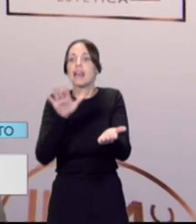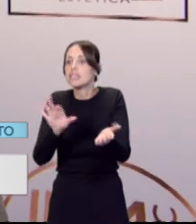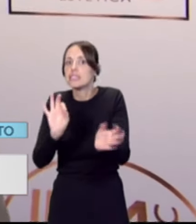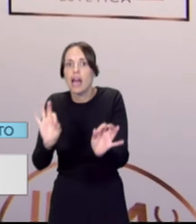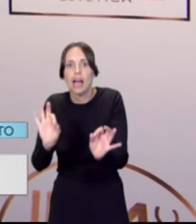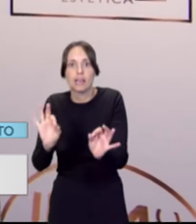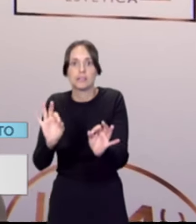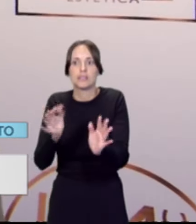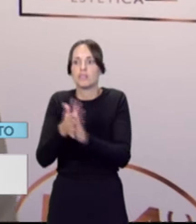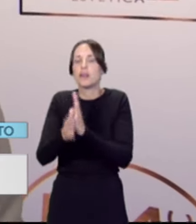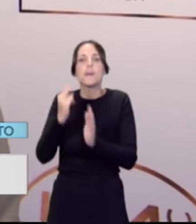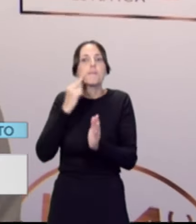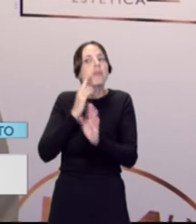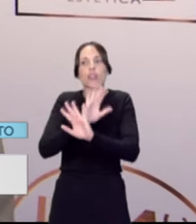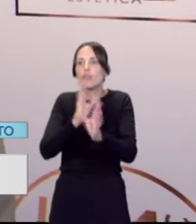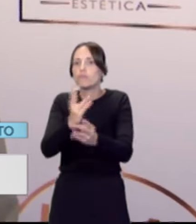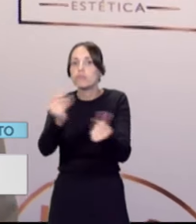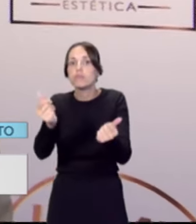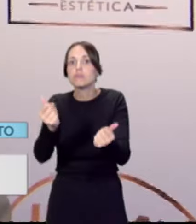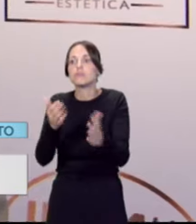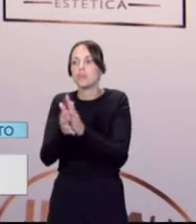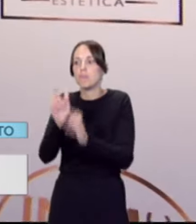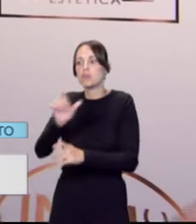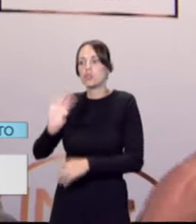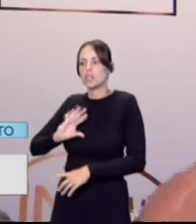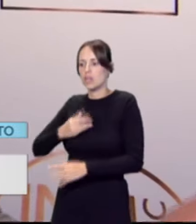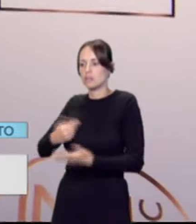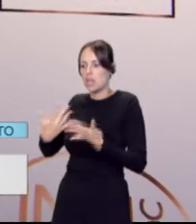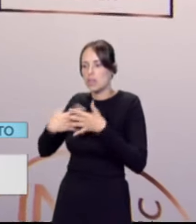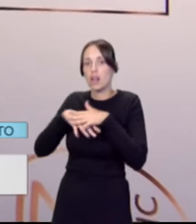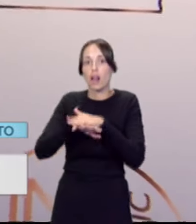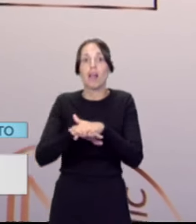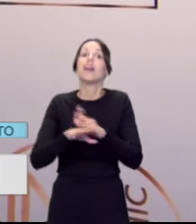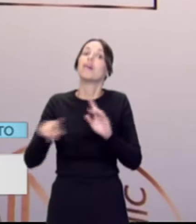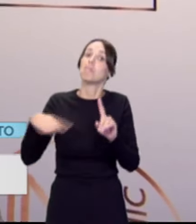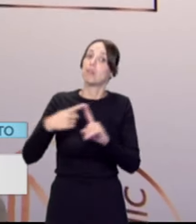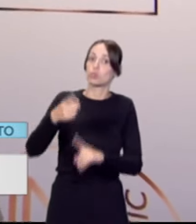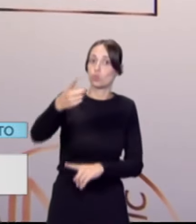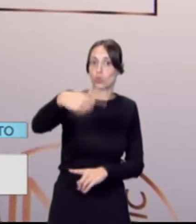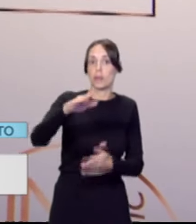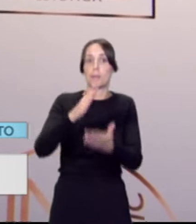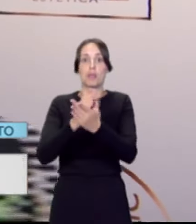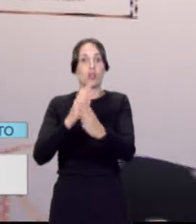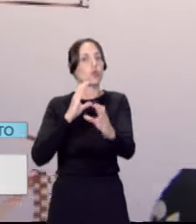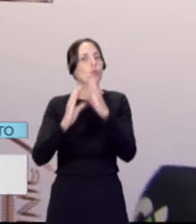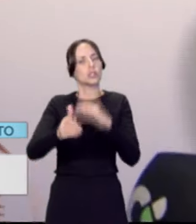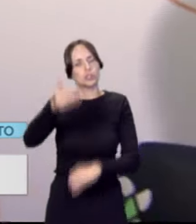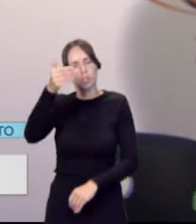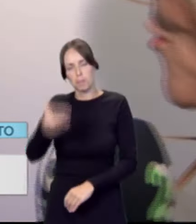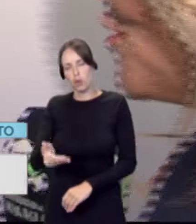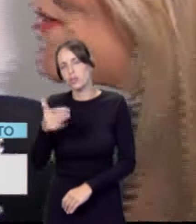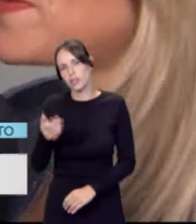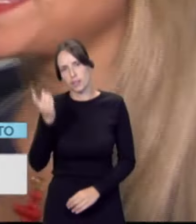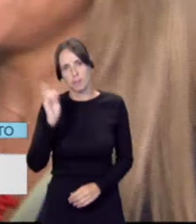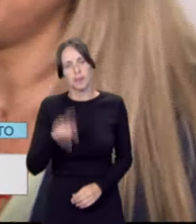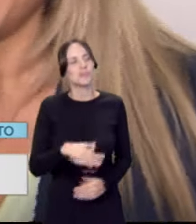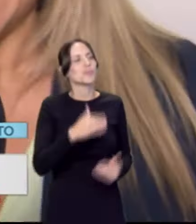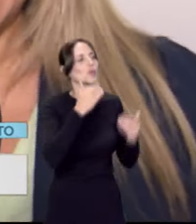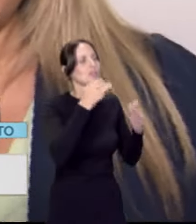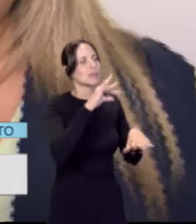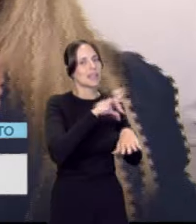miedo e integrar a estas personas. Creo que eso ha sido muy importante y vosotros también habéis tenido un papel fundamental todos estos años. Pues muchísimas gracias, doctor Iván